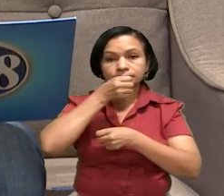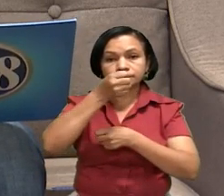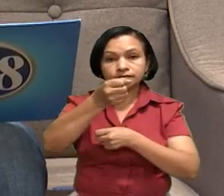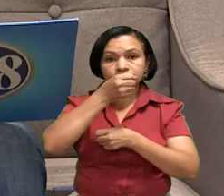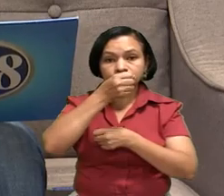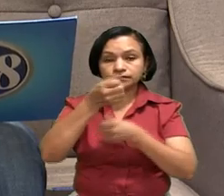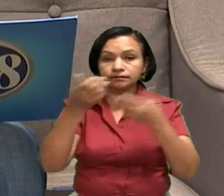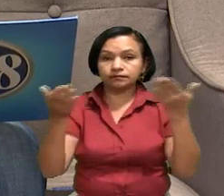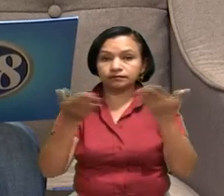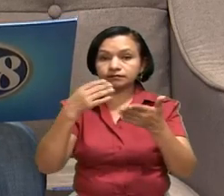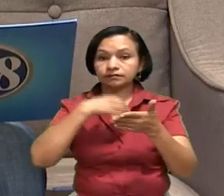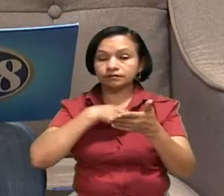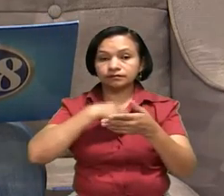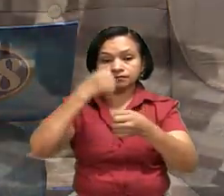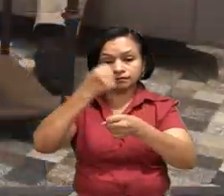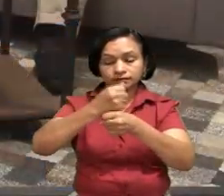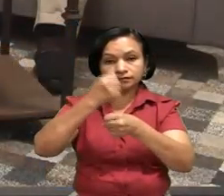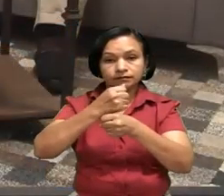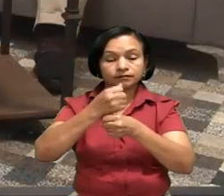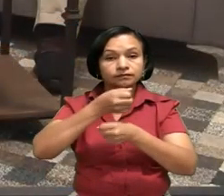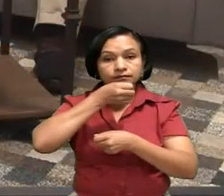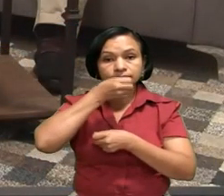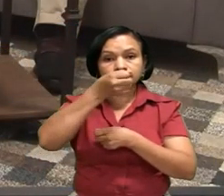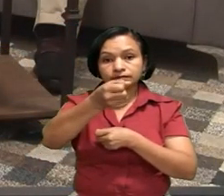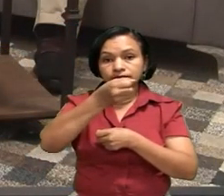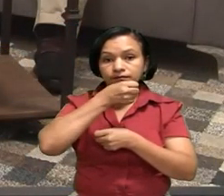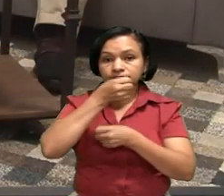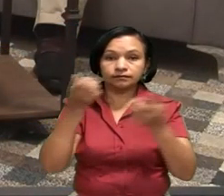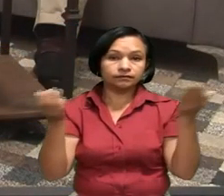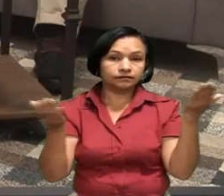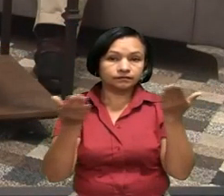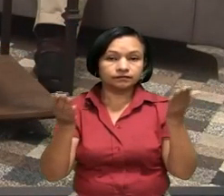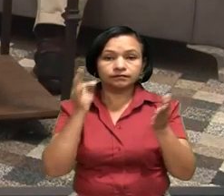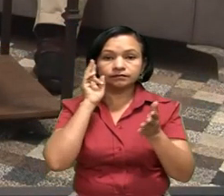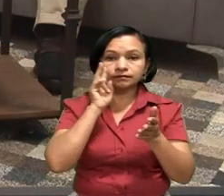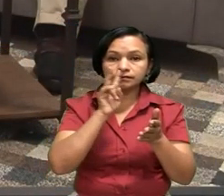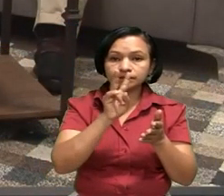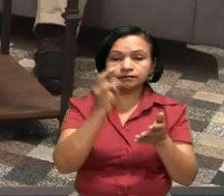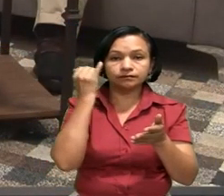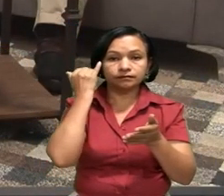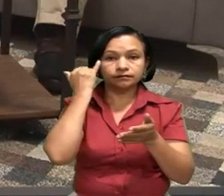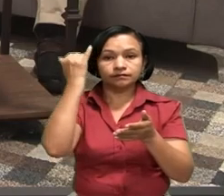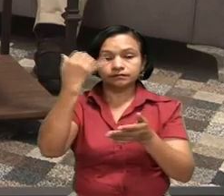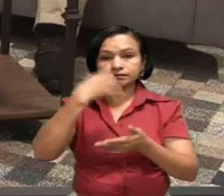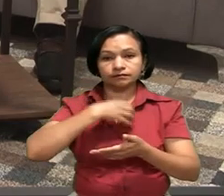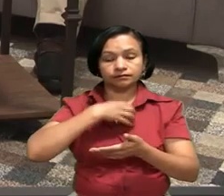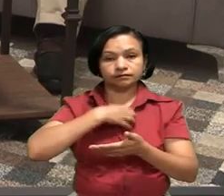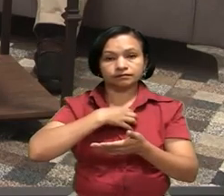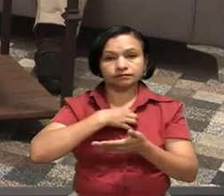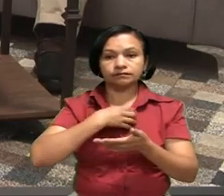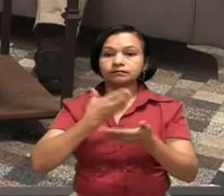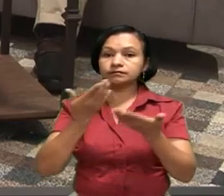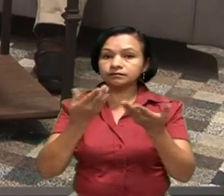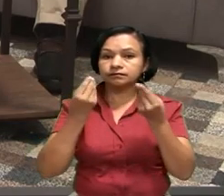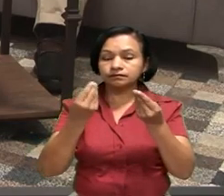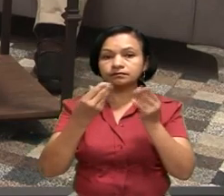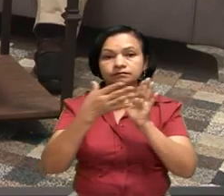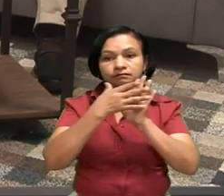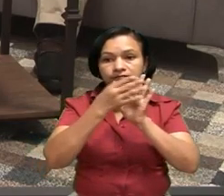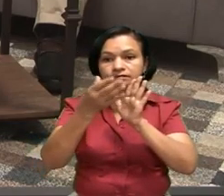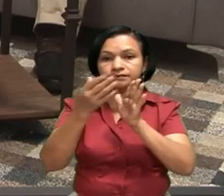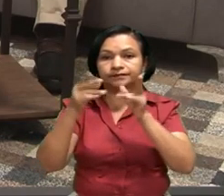de ese ejercicio periodístico si bien es cierto hemos visto líderes de opinión que toman bastante auge de vez en vez